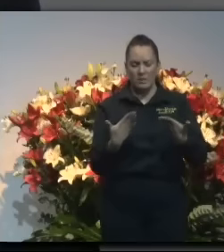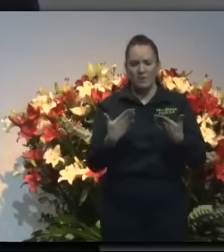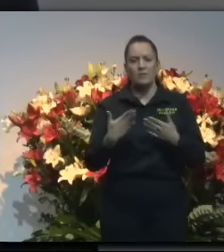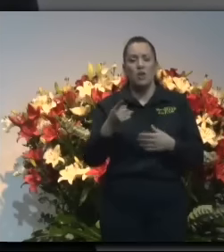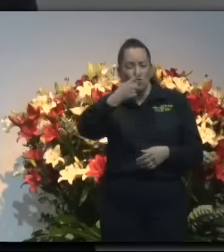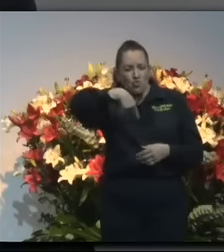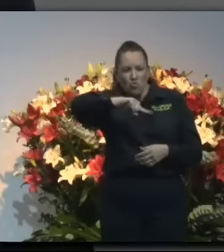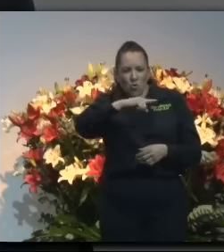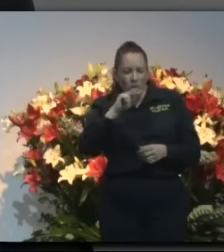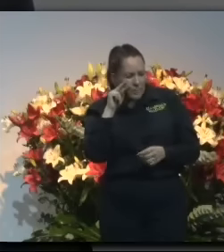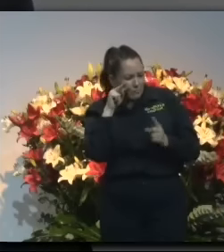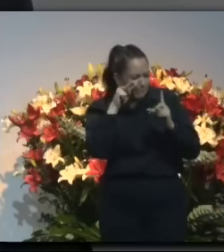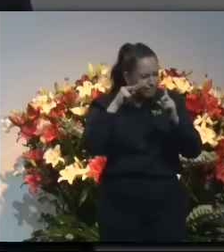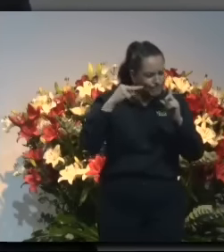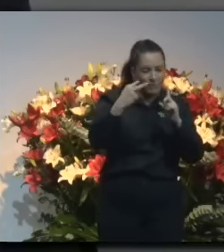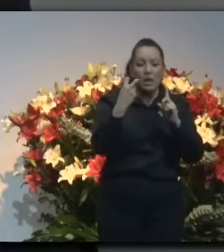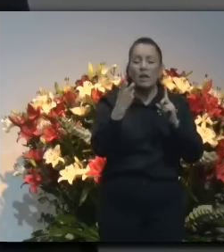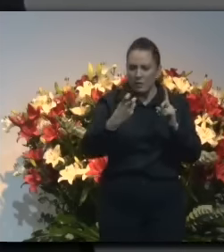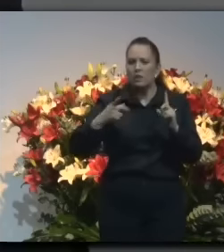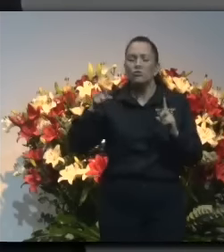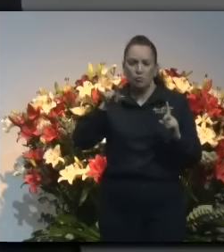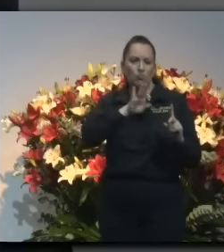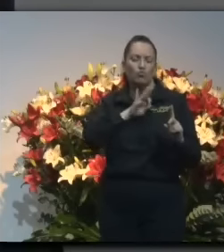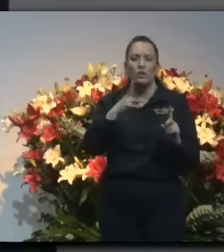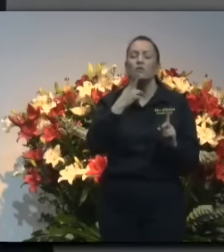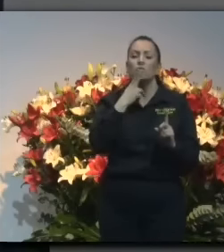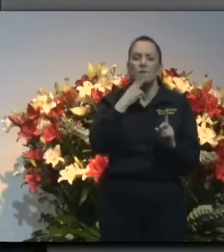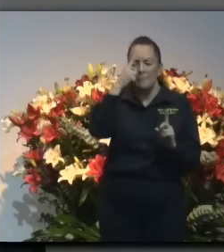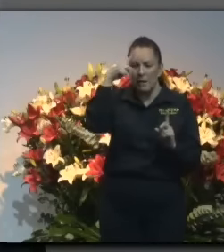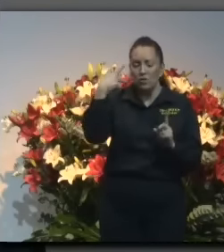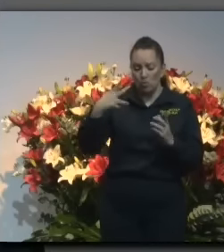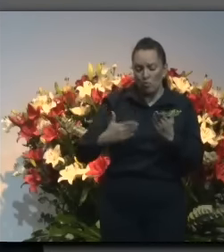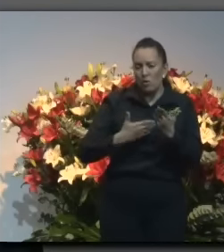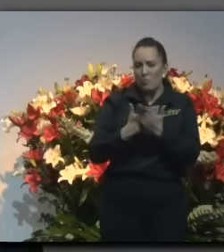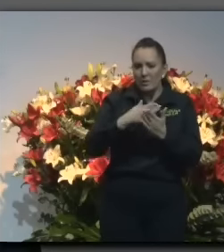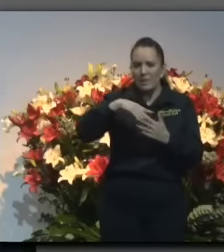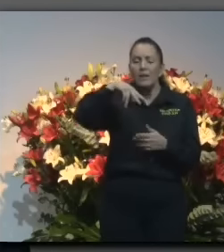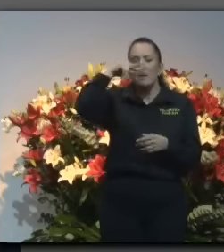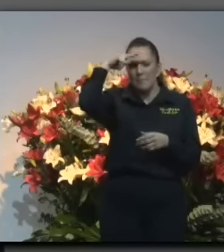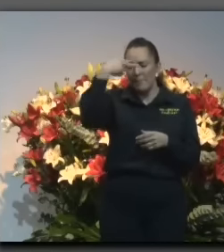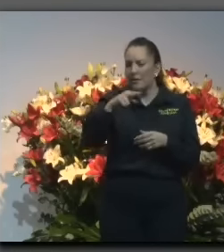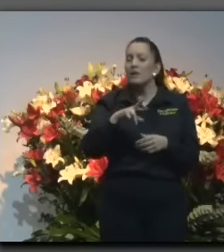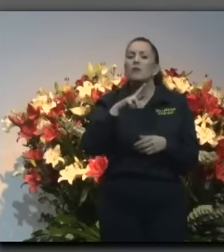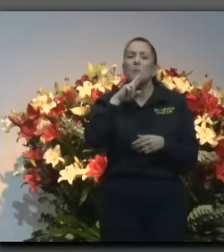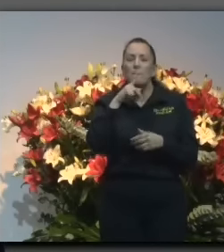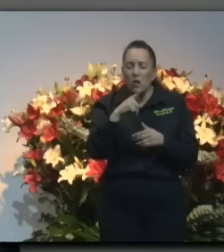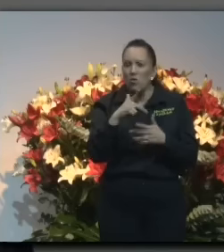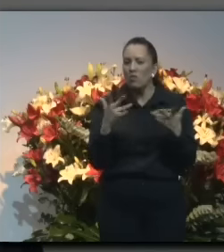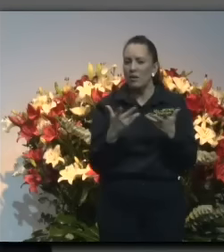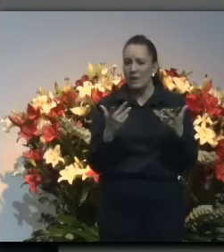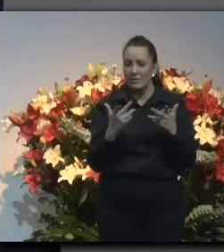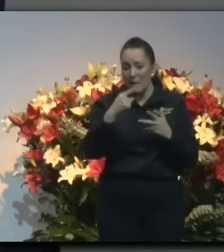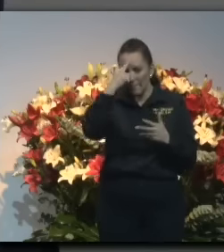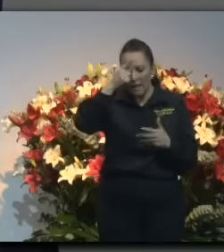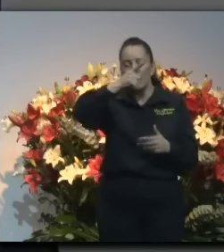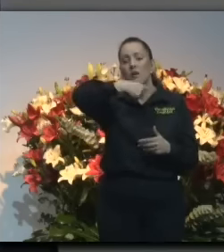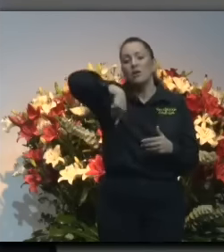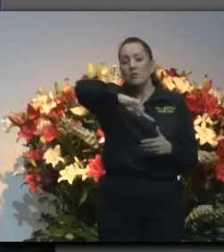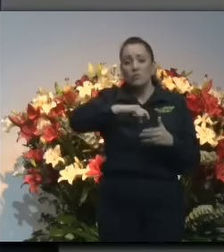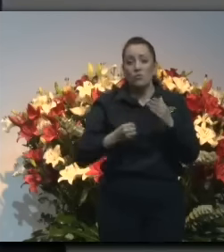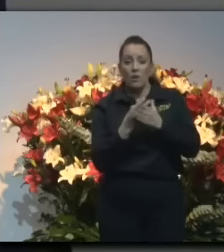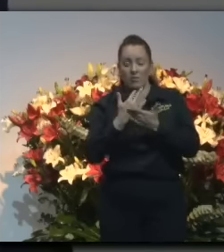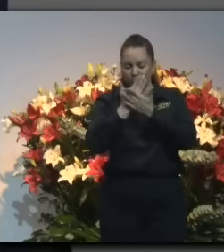para enriquecer tu propuesta de país, para generar, como dije antes, nuevos horizontes de esperanza. Estimada